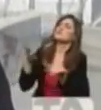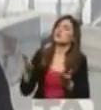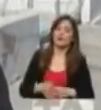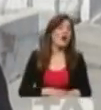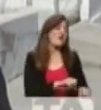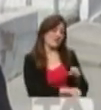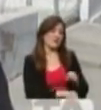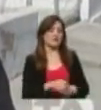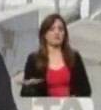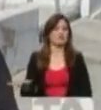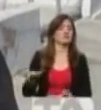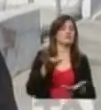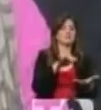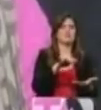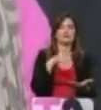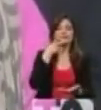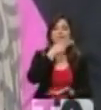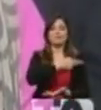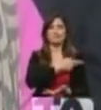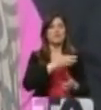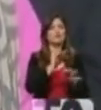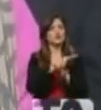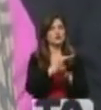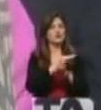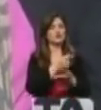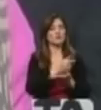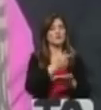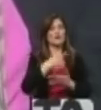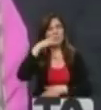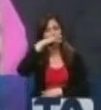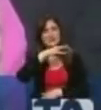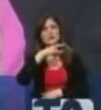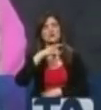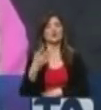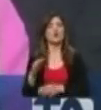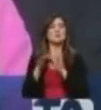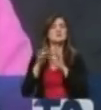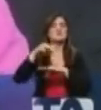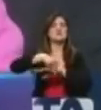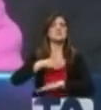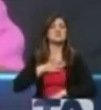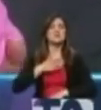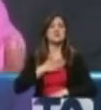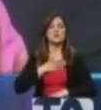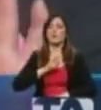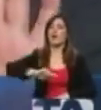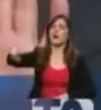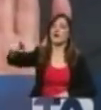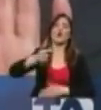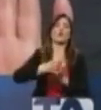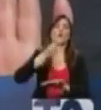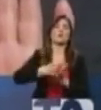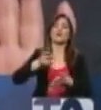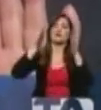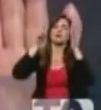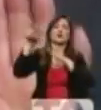descubrimos que los equipos están funcionando en Guamaní. Niños con fiebre de ahí de la escuelita, compañeras de mis nietitas, todo, nos mandan a Guamaní que vayan a atenderse en